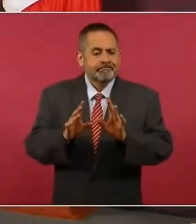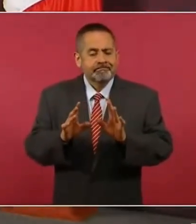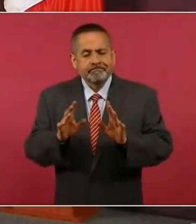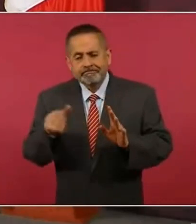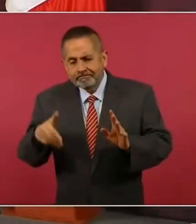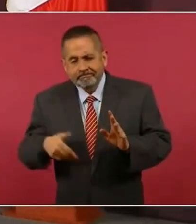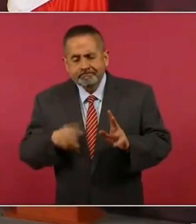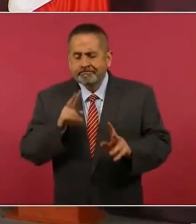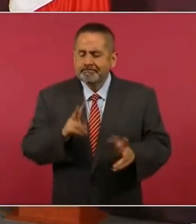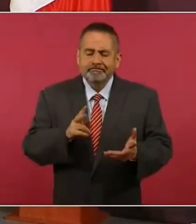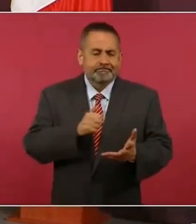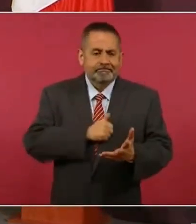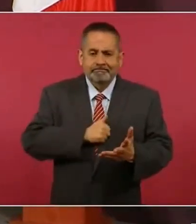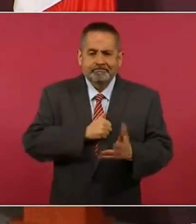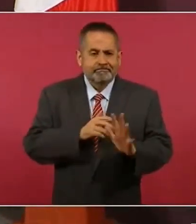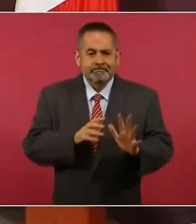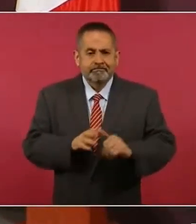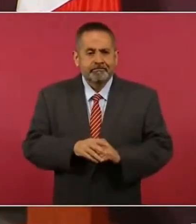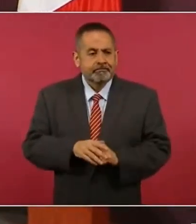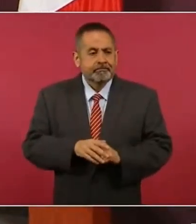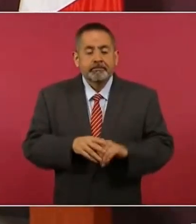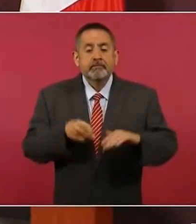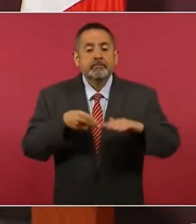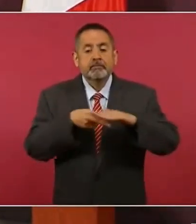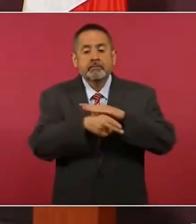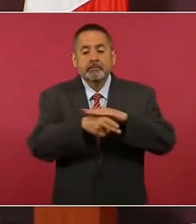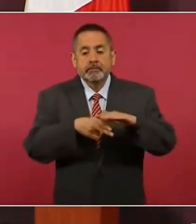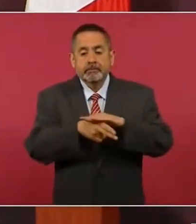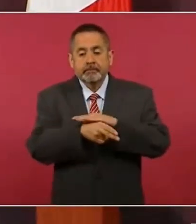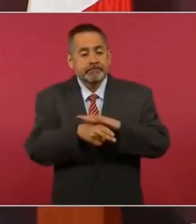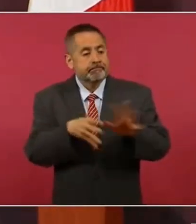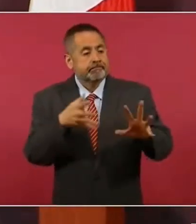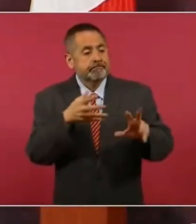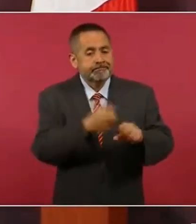accidentes lamentables en el metro,